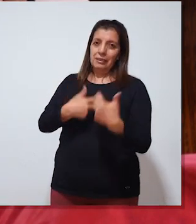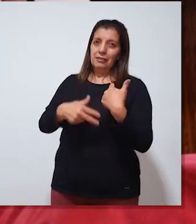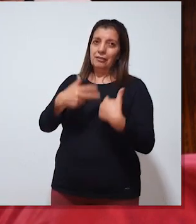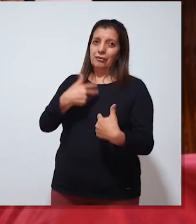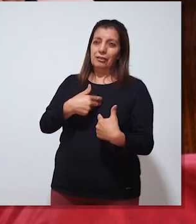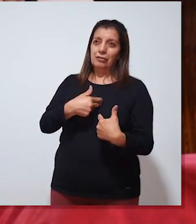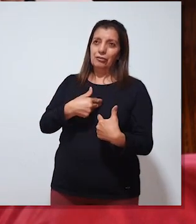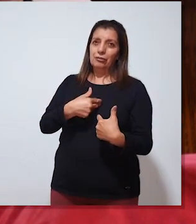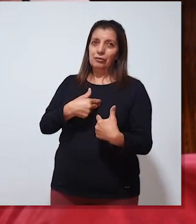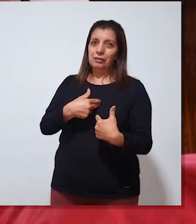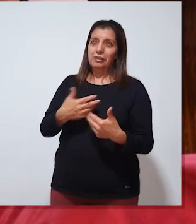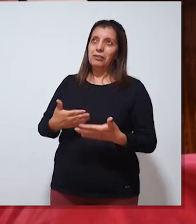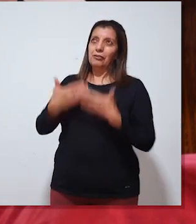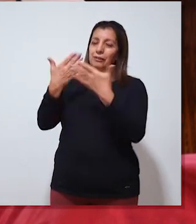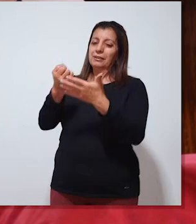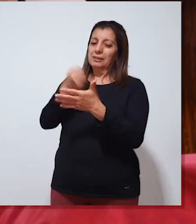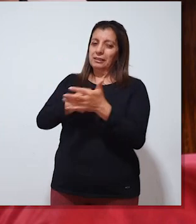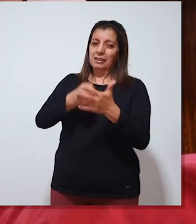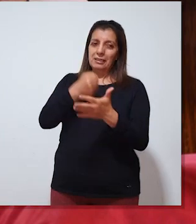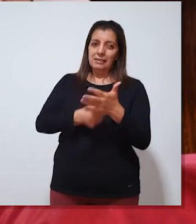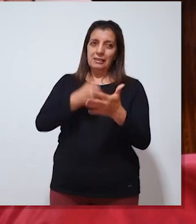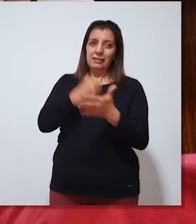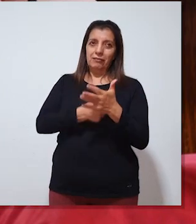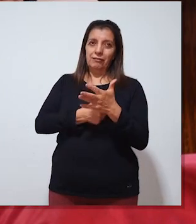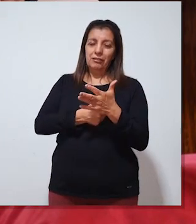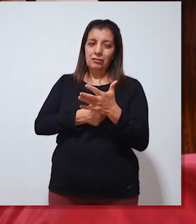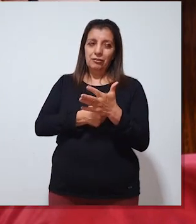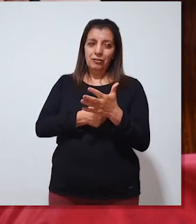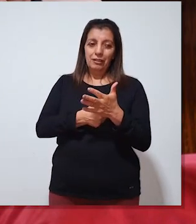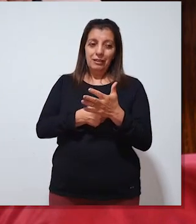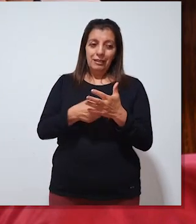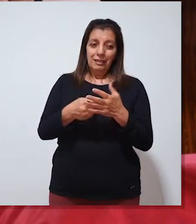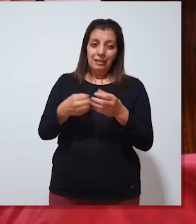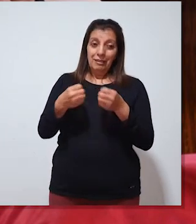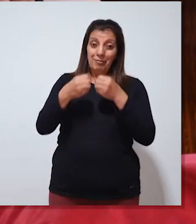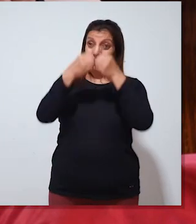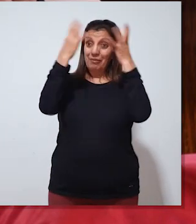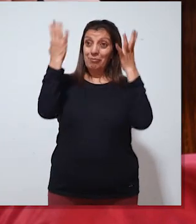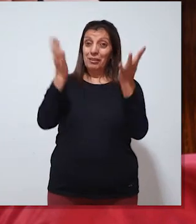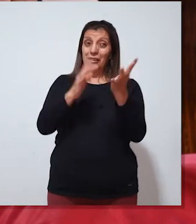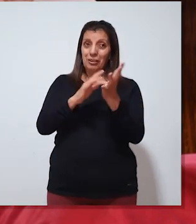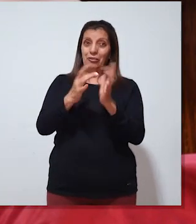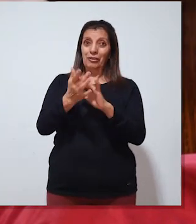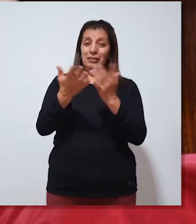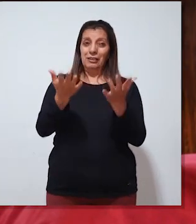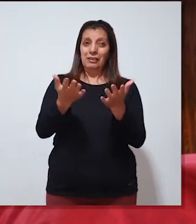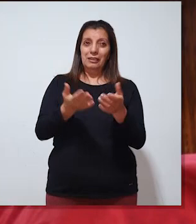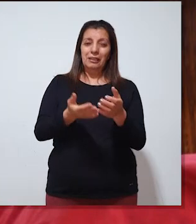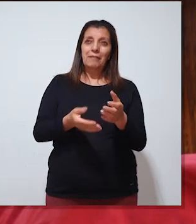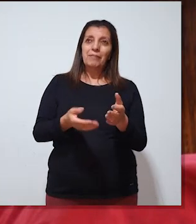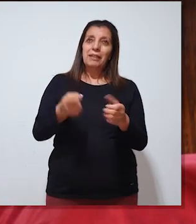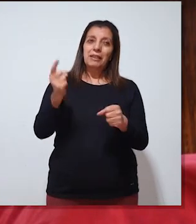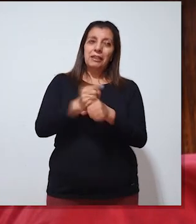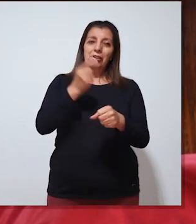sacrificio y por la meditación de los misterios de tu Hijo, concédenos ser dignos de alcanzar sus promesas